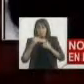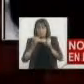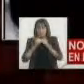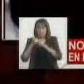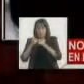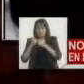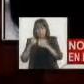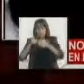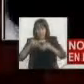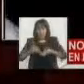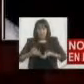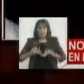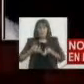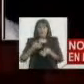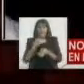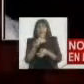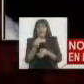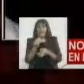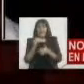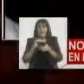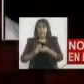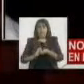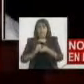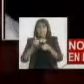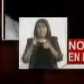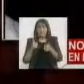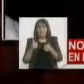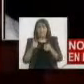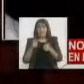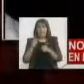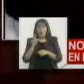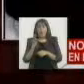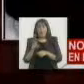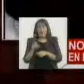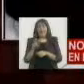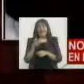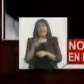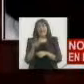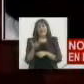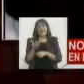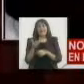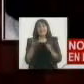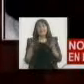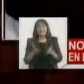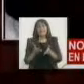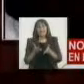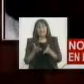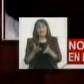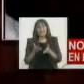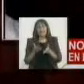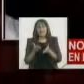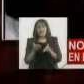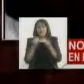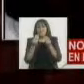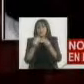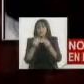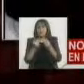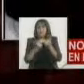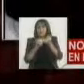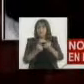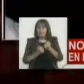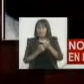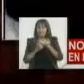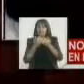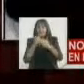estructurado, da confianza, obliga a que se presente con mucho sustento